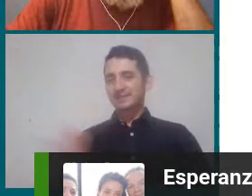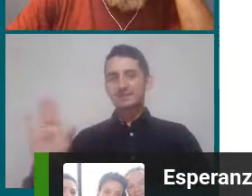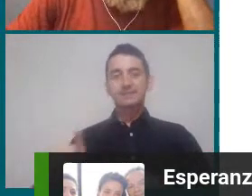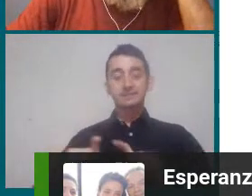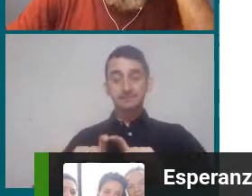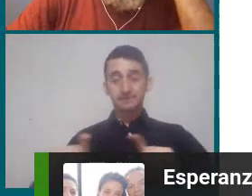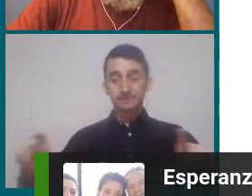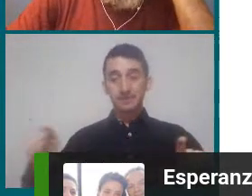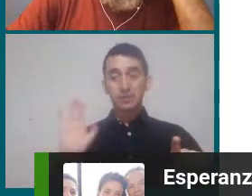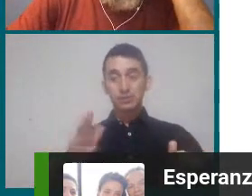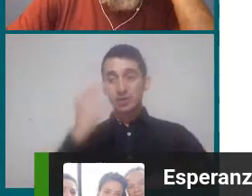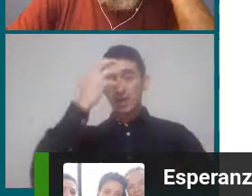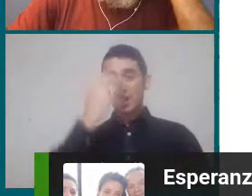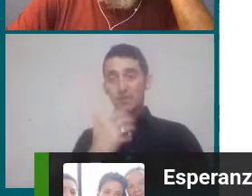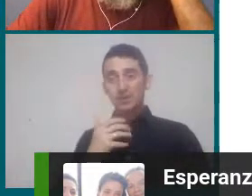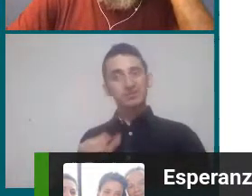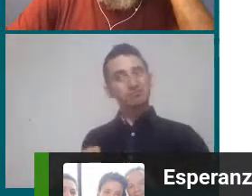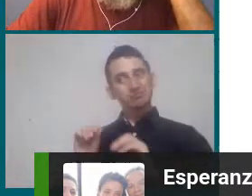evaluación formativa